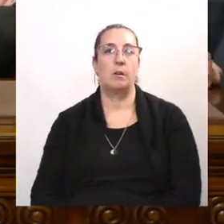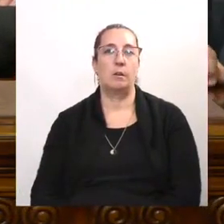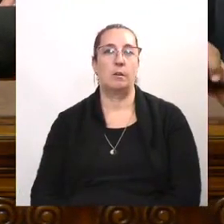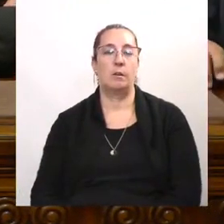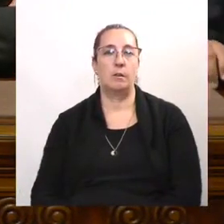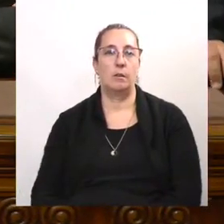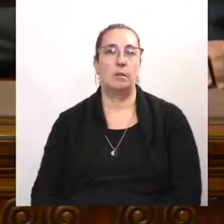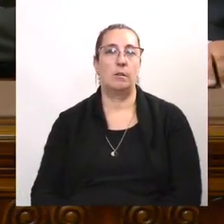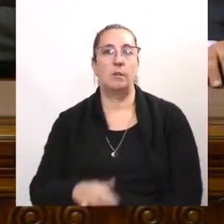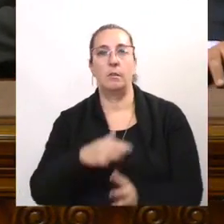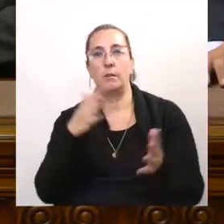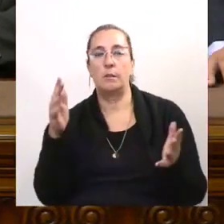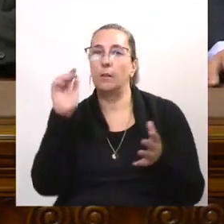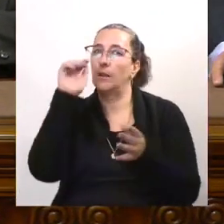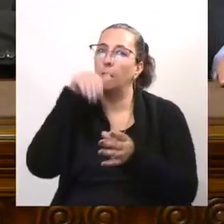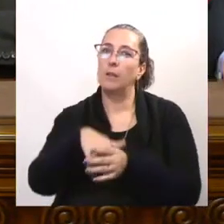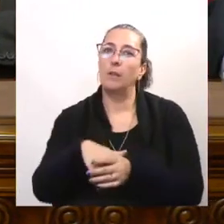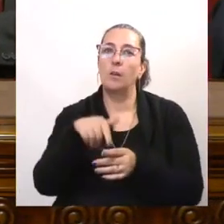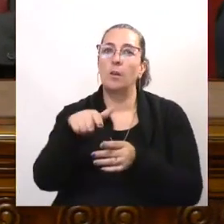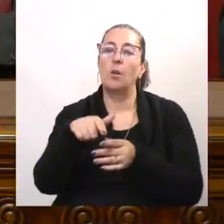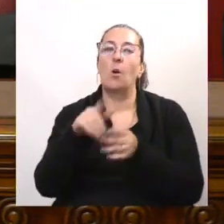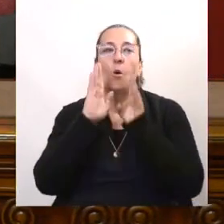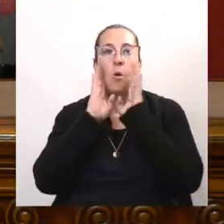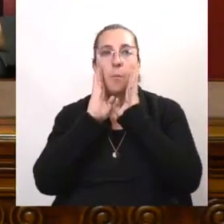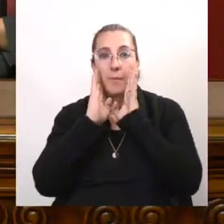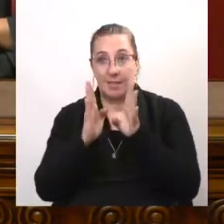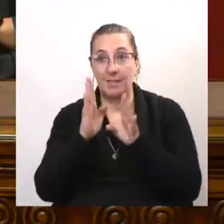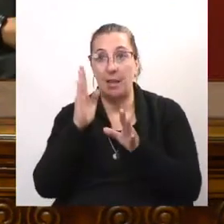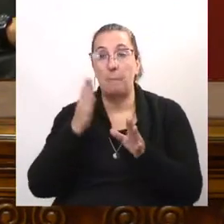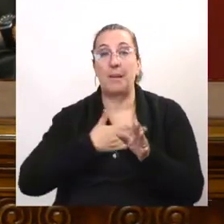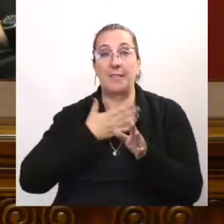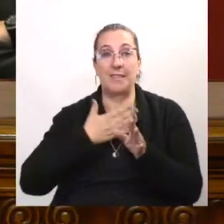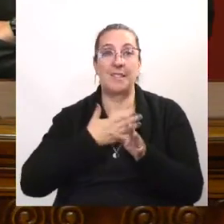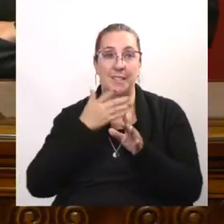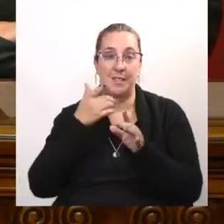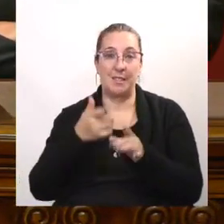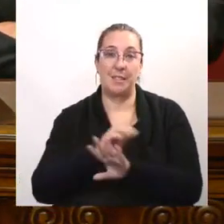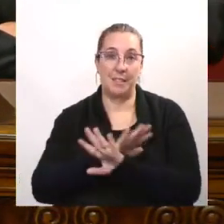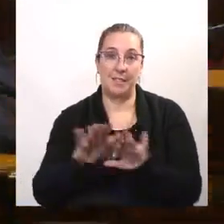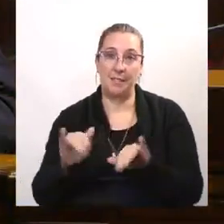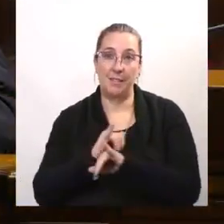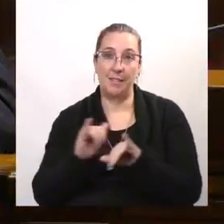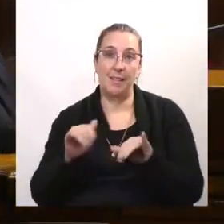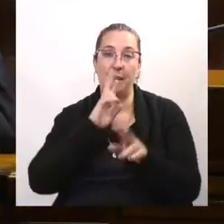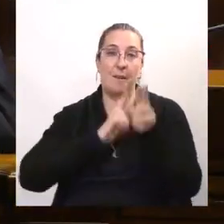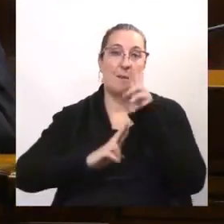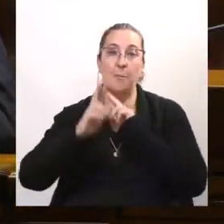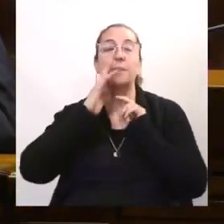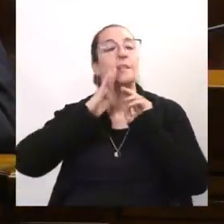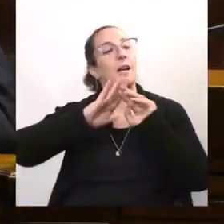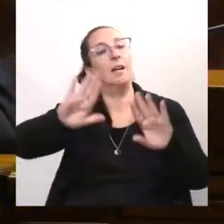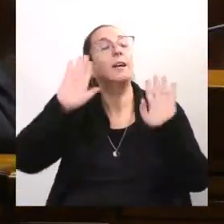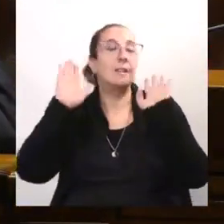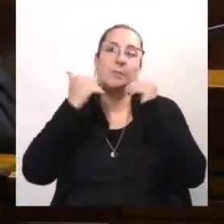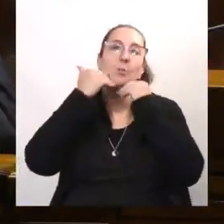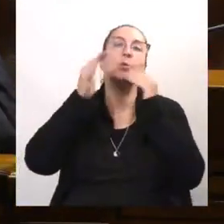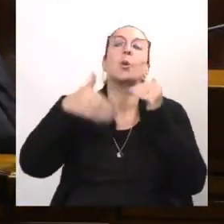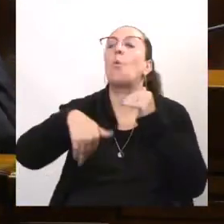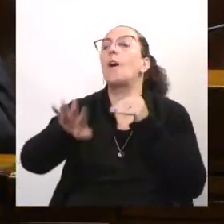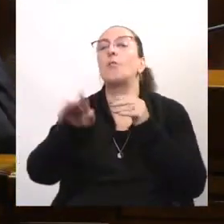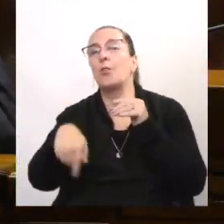no está dentro de las competencias de los plebiscitos, y mire que con esto terminamos, después la respuesta será no sé cuándo ni dónde,